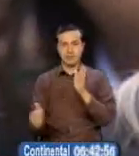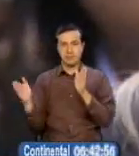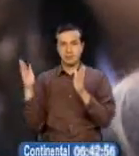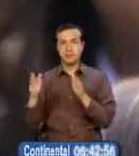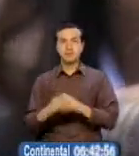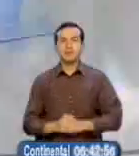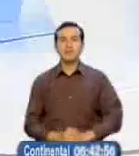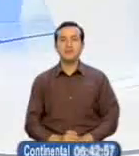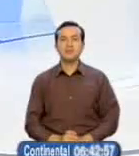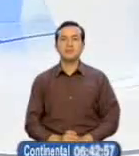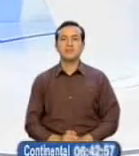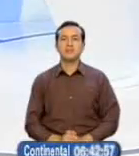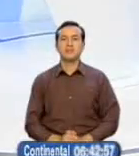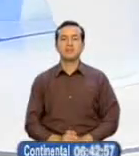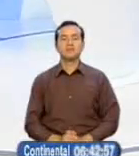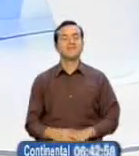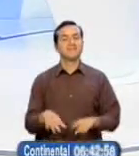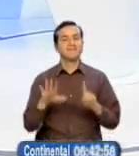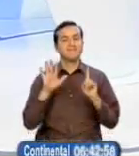Ecuador TV.